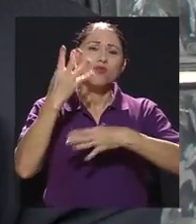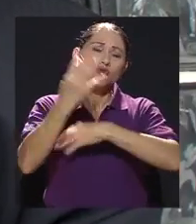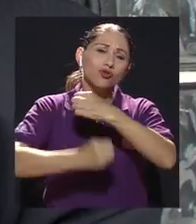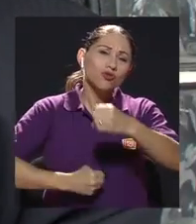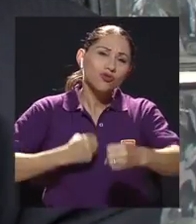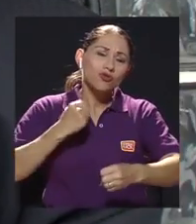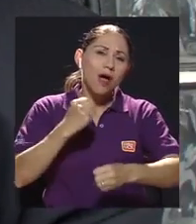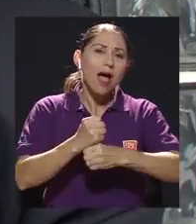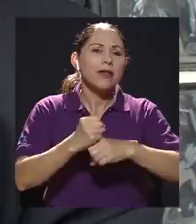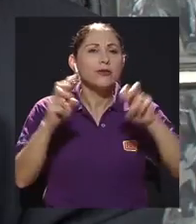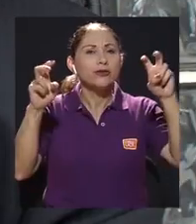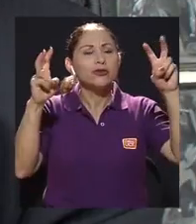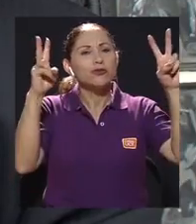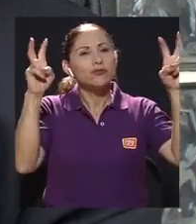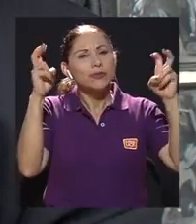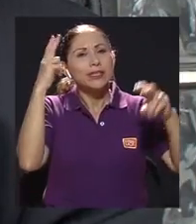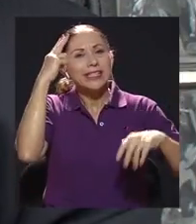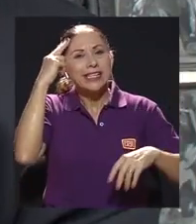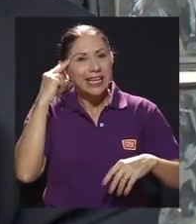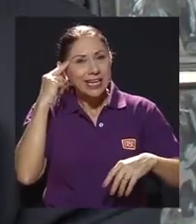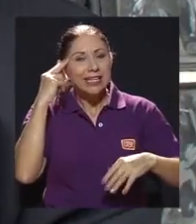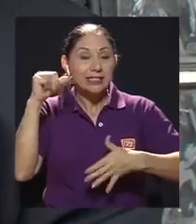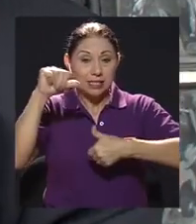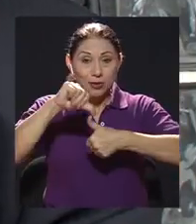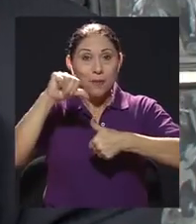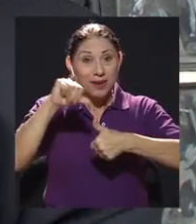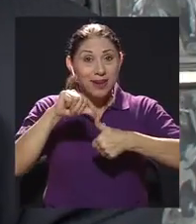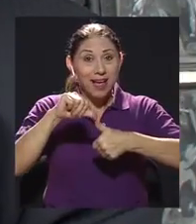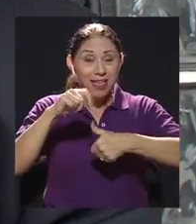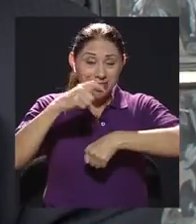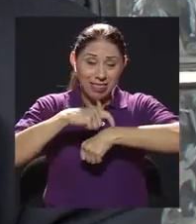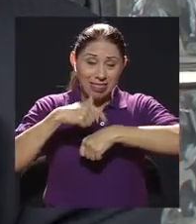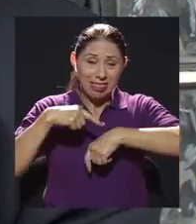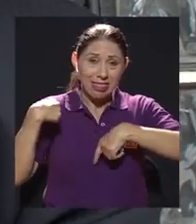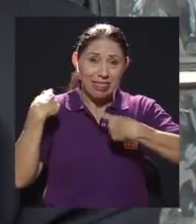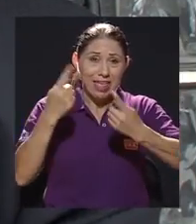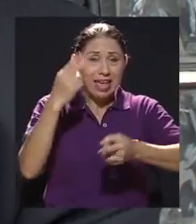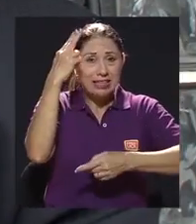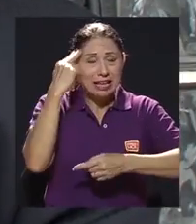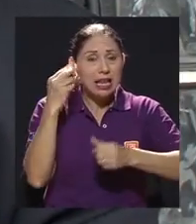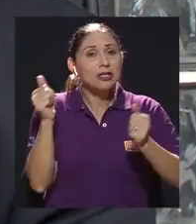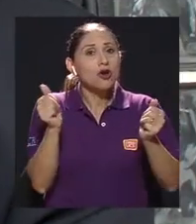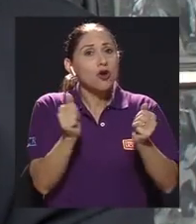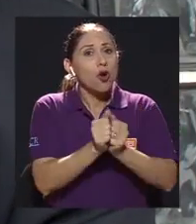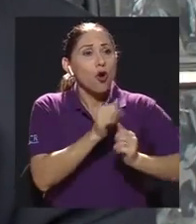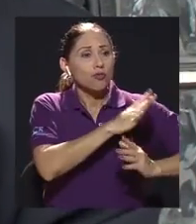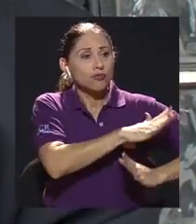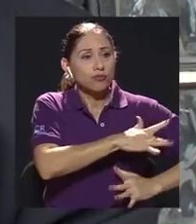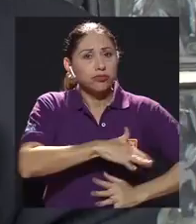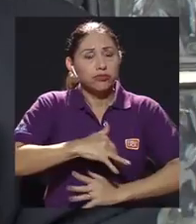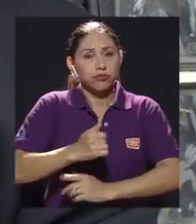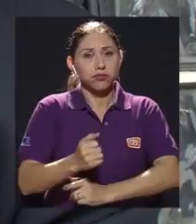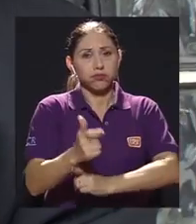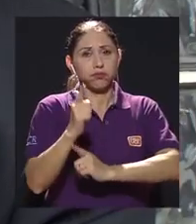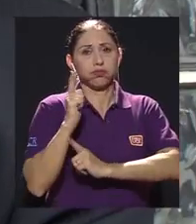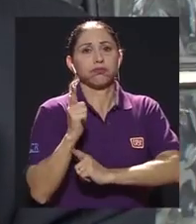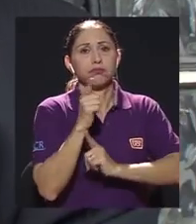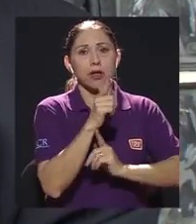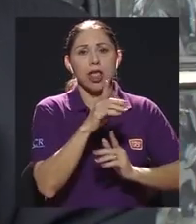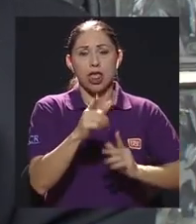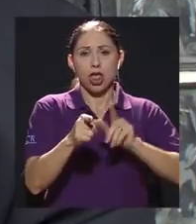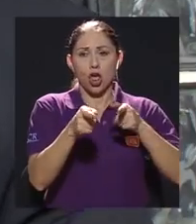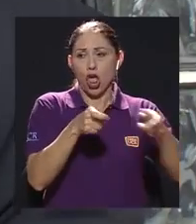negras, Centroamérica vivió décadas negras bajo el control de dictaduras militares, todos los países de la